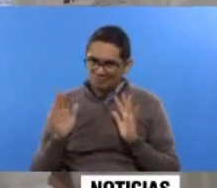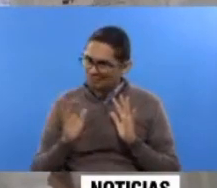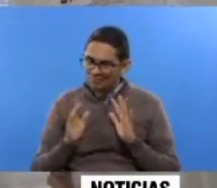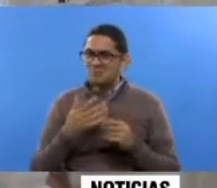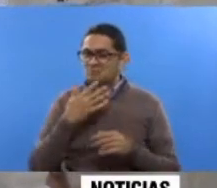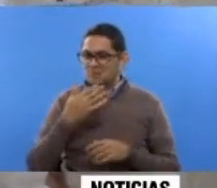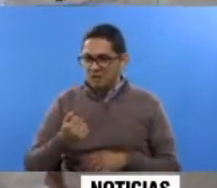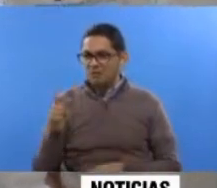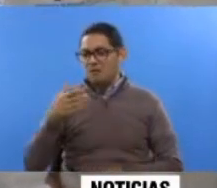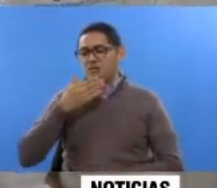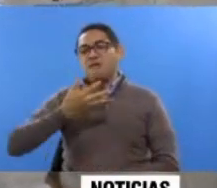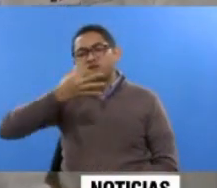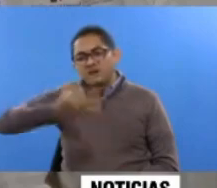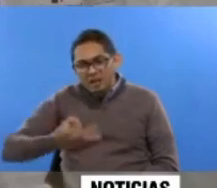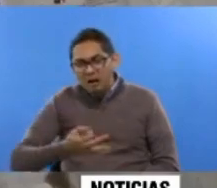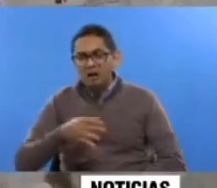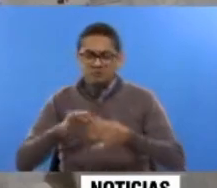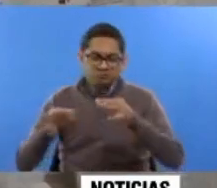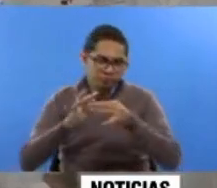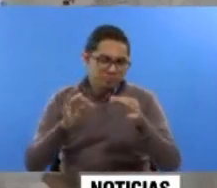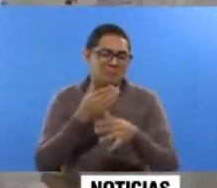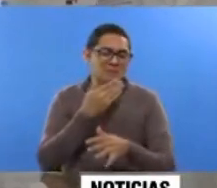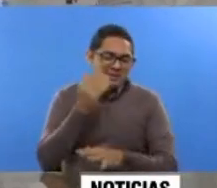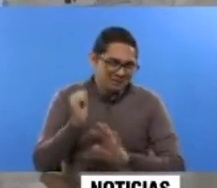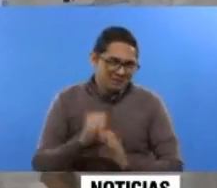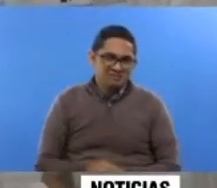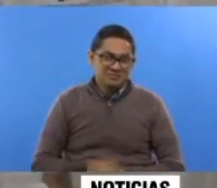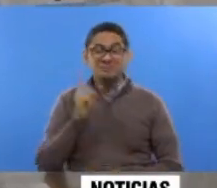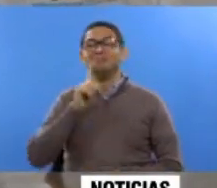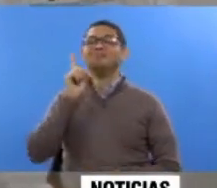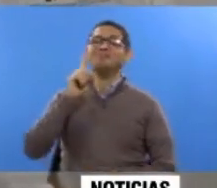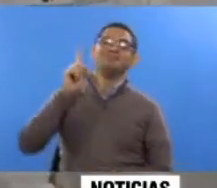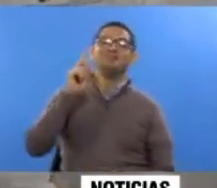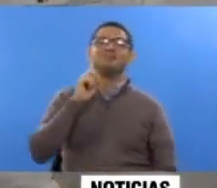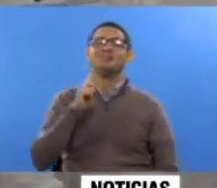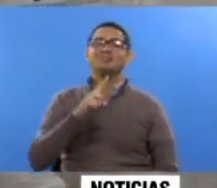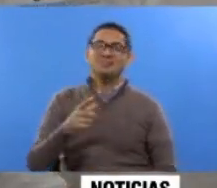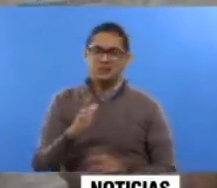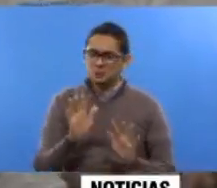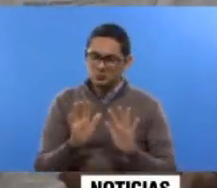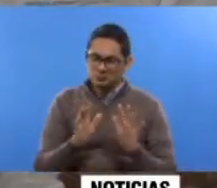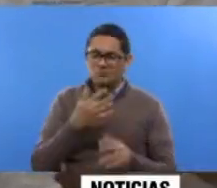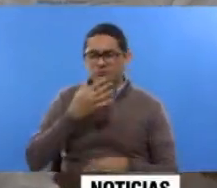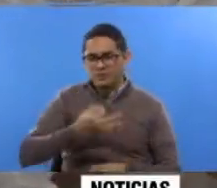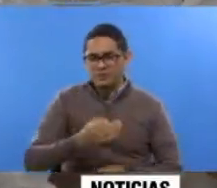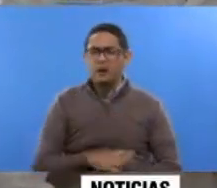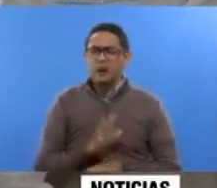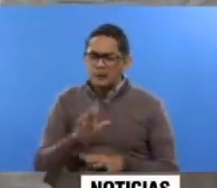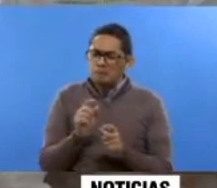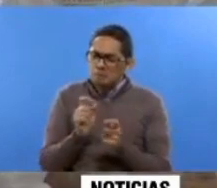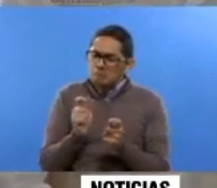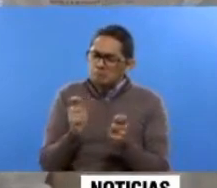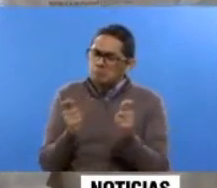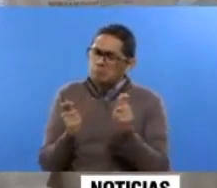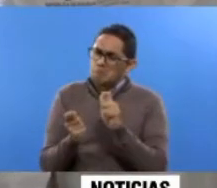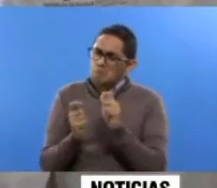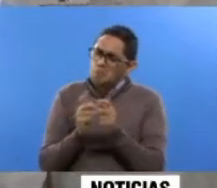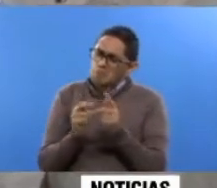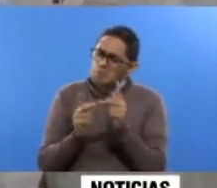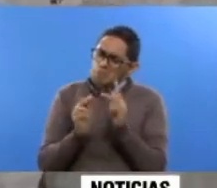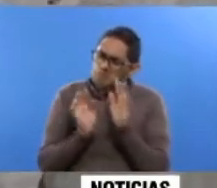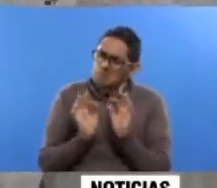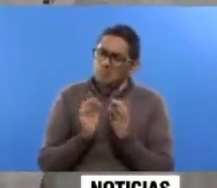una verdad amarga que una mentira dulce. Entonces, estamos perfeccionándolo. Las personas